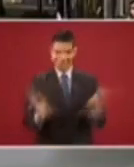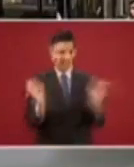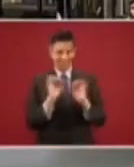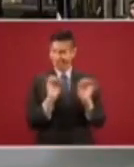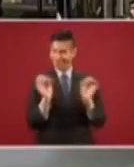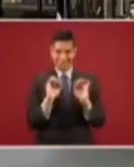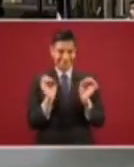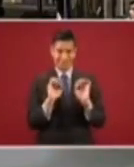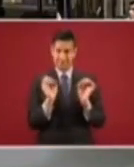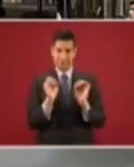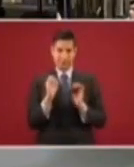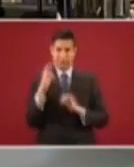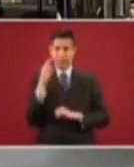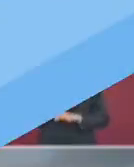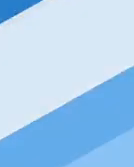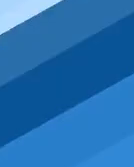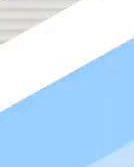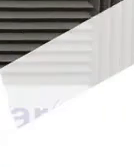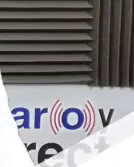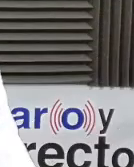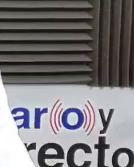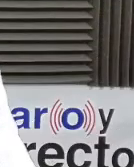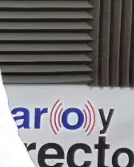para no tener prisa.